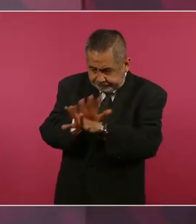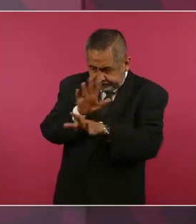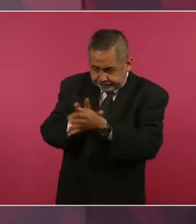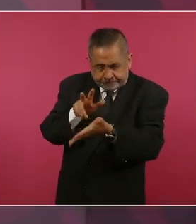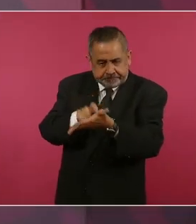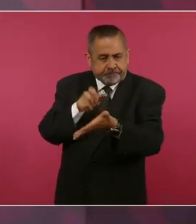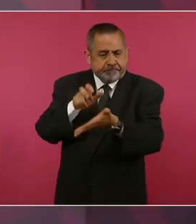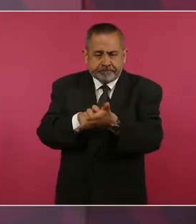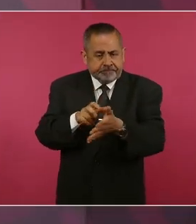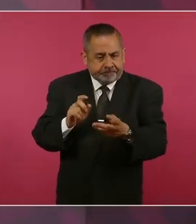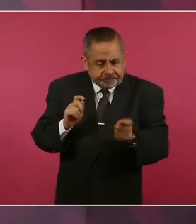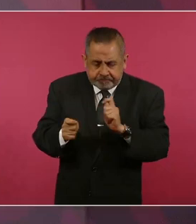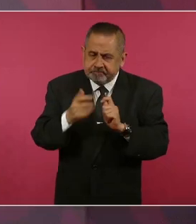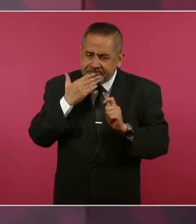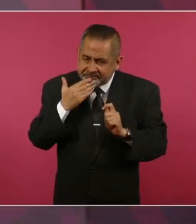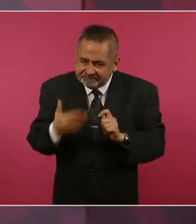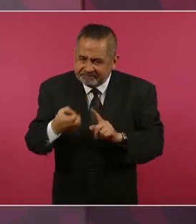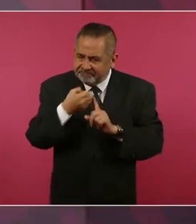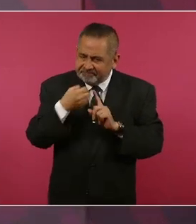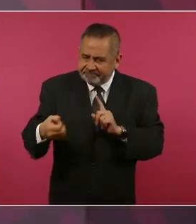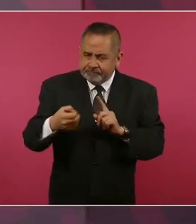lo que